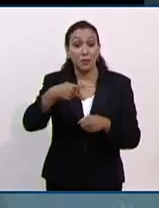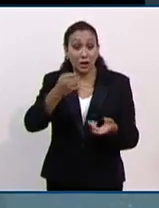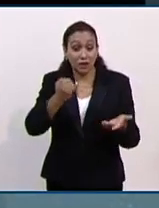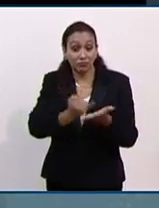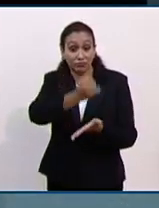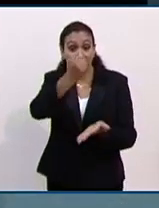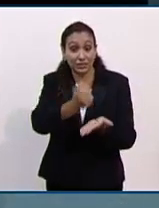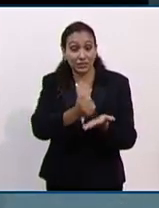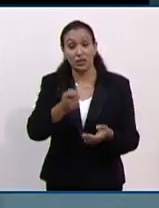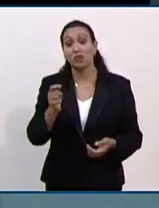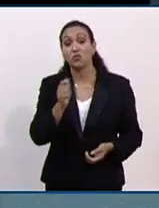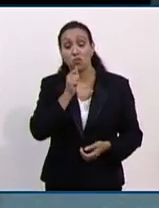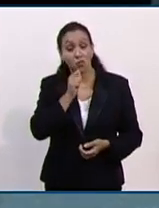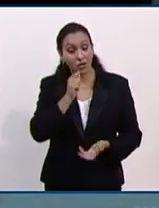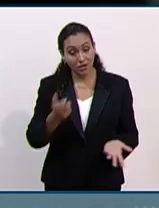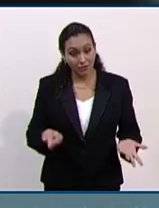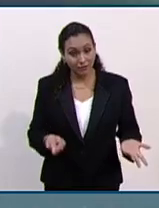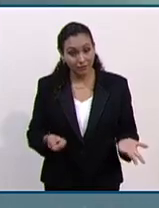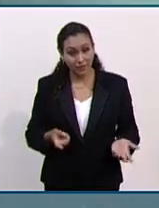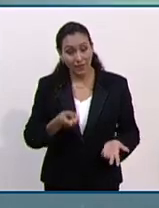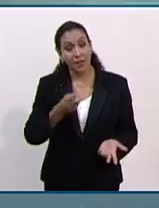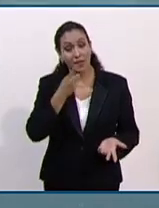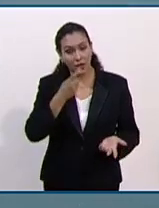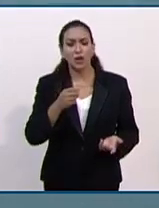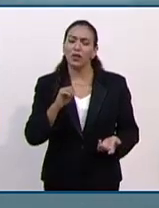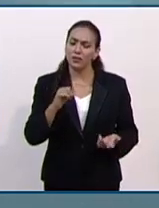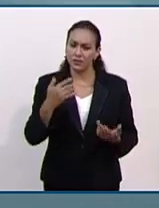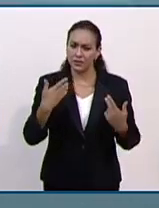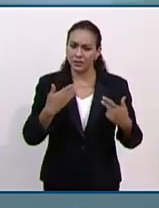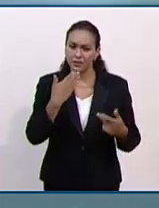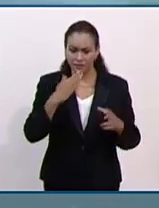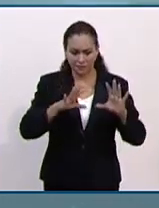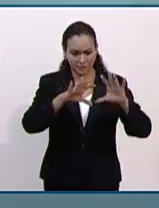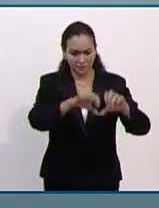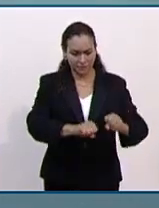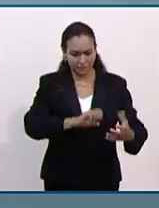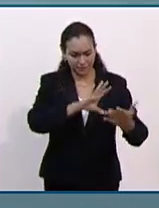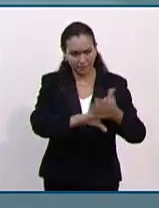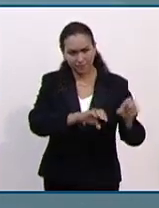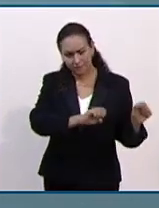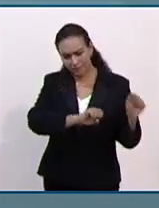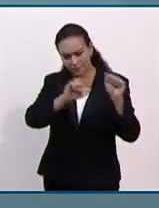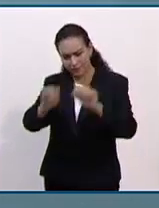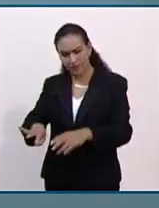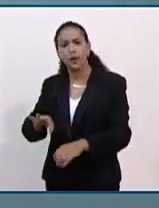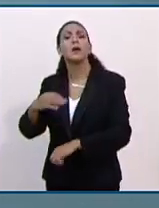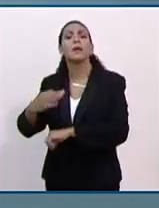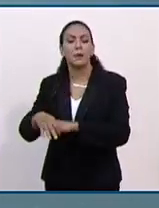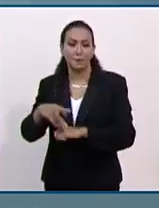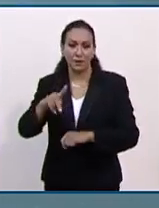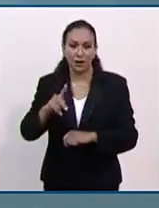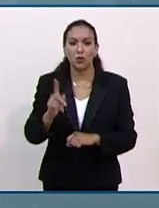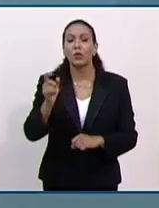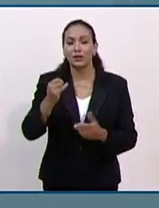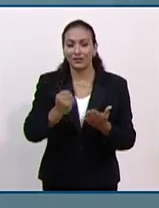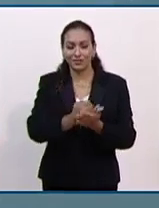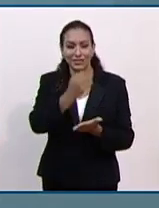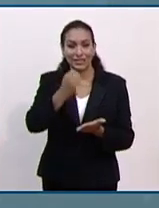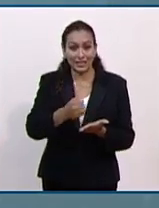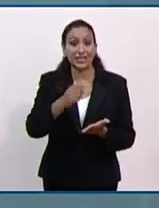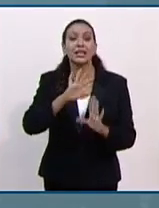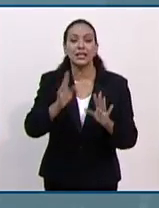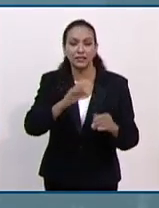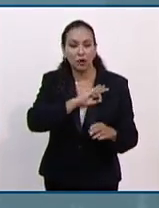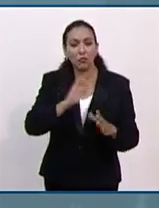dictado sentencia. Recordó que la prisión preventiva se impone en tanto se dicta sentencia a una persona, medida que debe